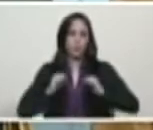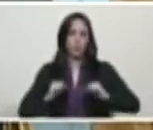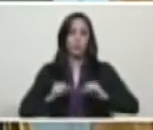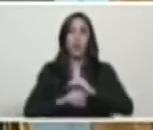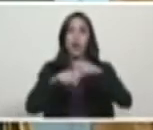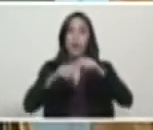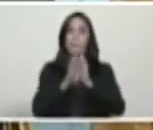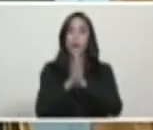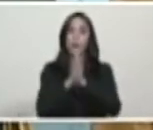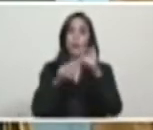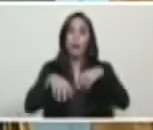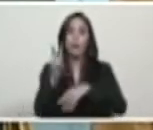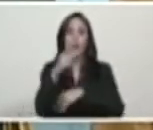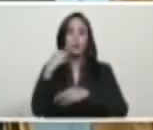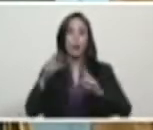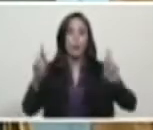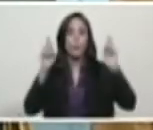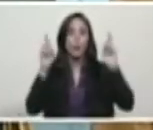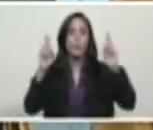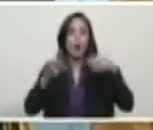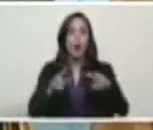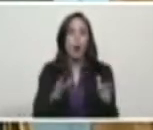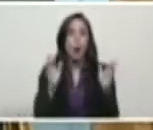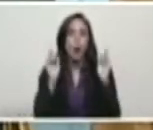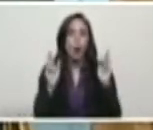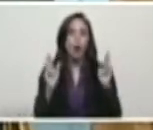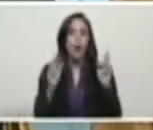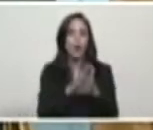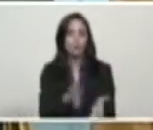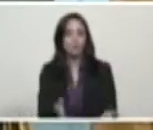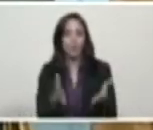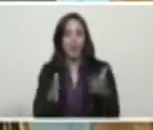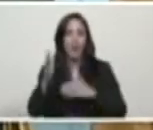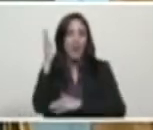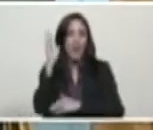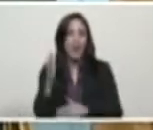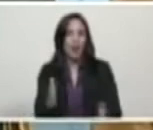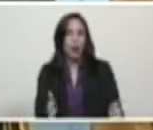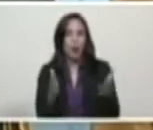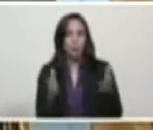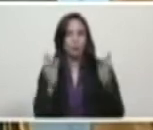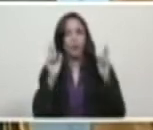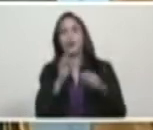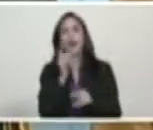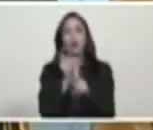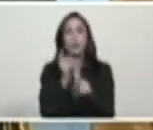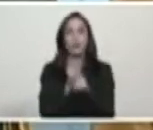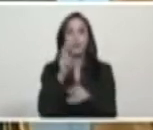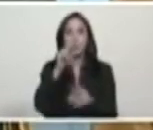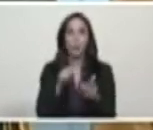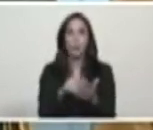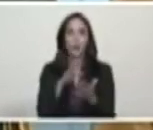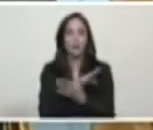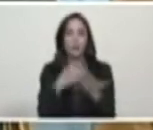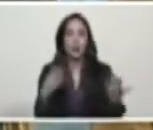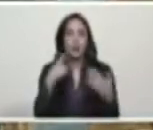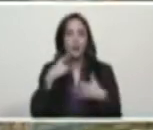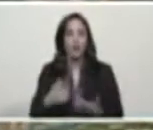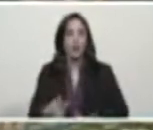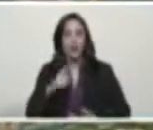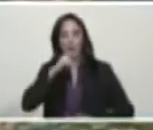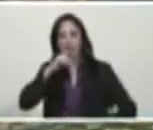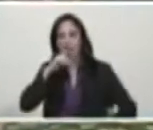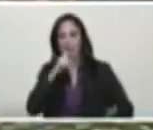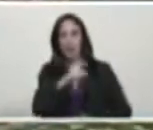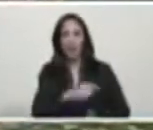toda Venezuela que liguemos porque los Cardenales de Lara queden campeones de la Serie del Caribe 2019. Nuestra venganza